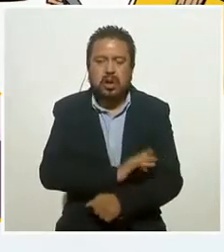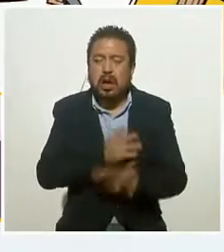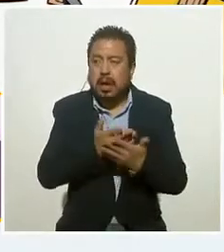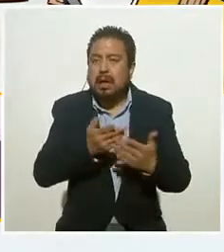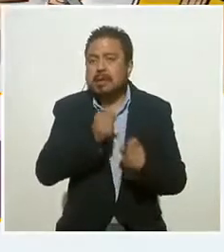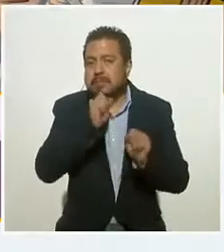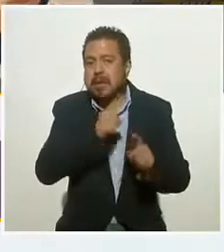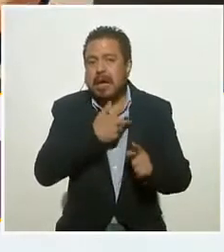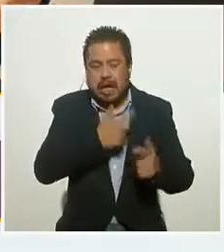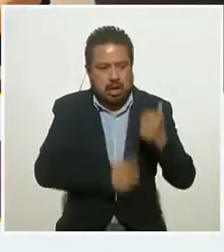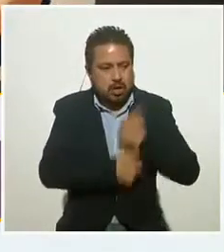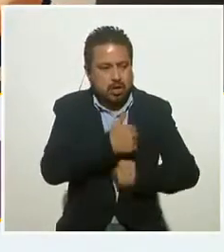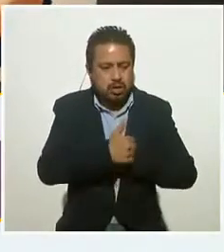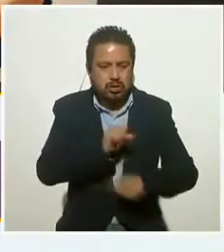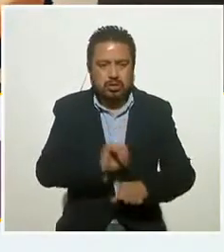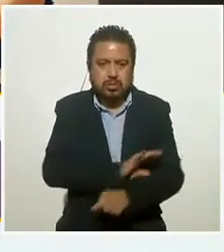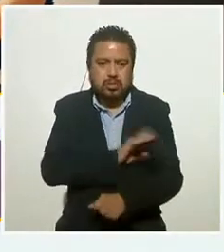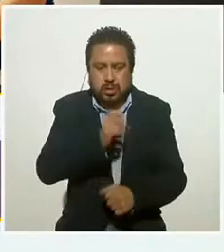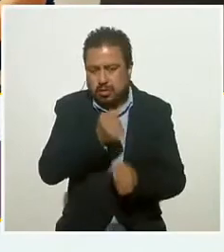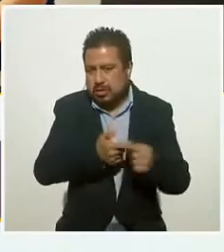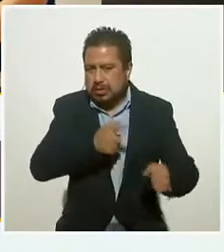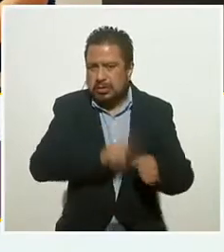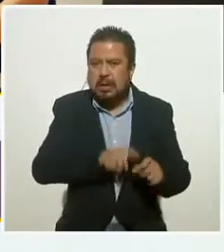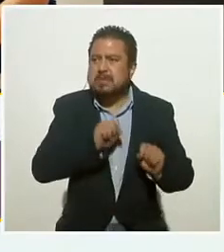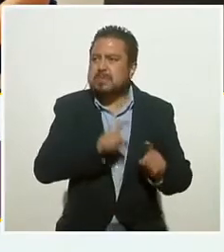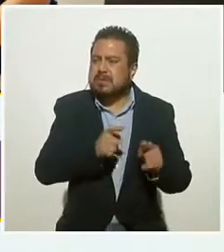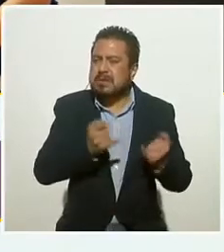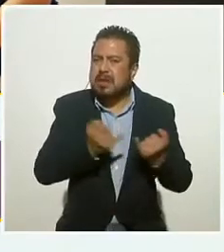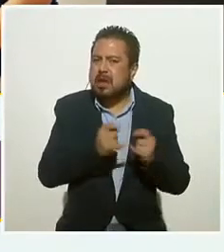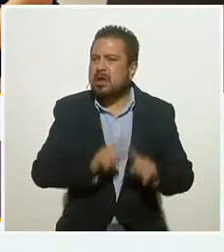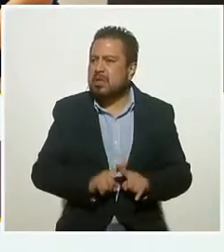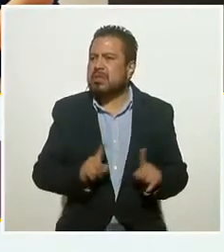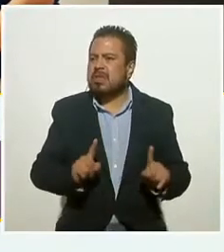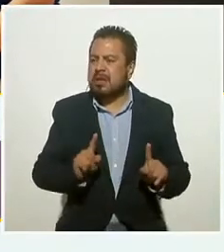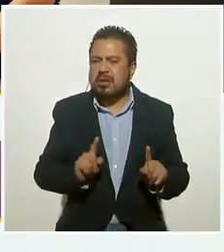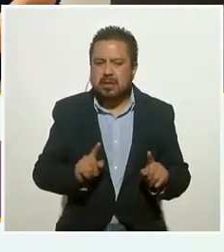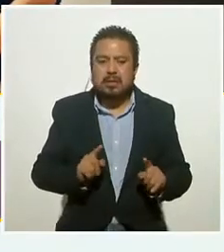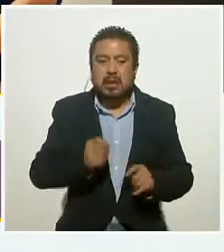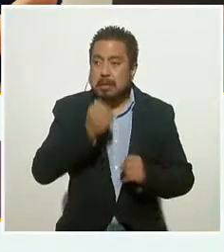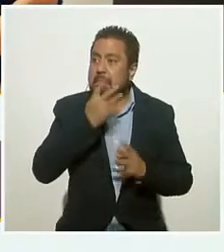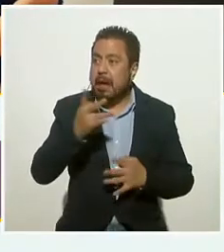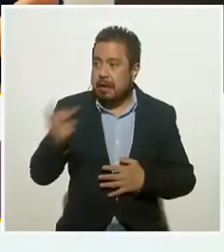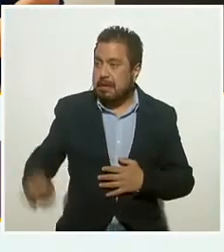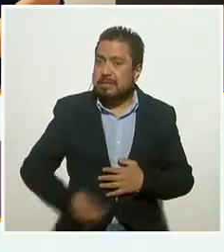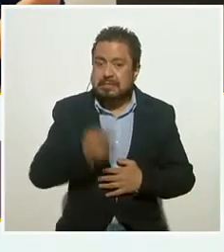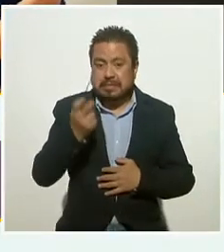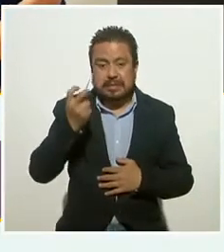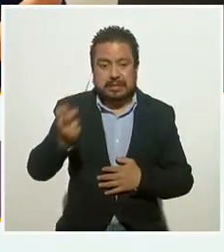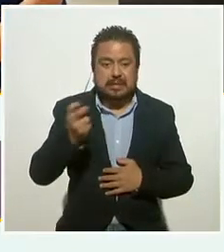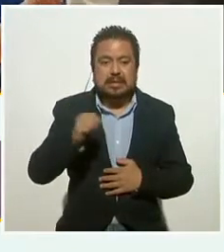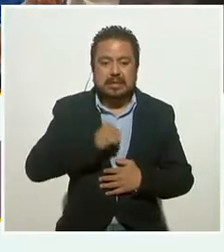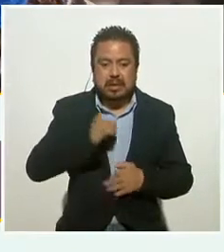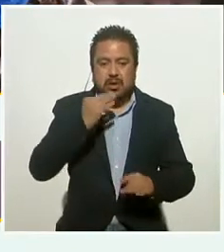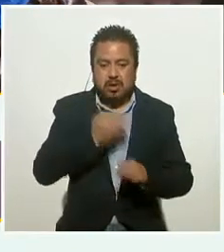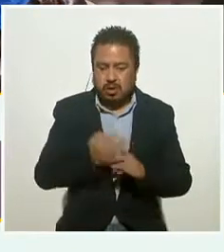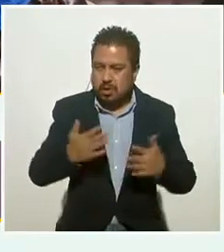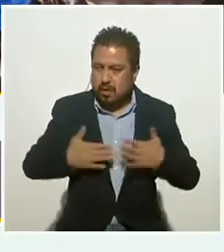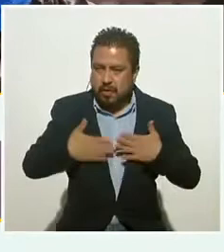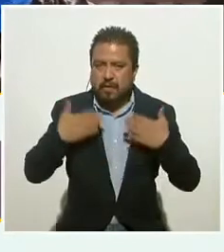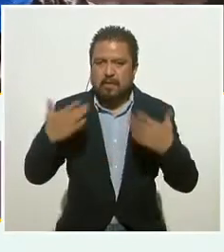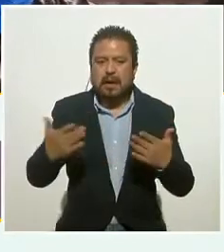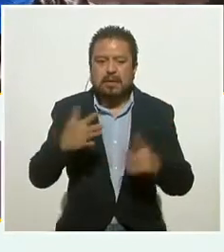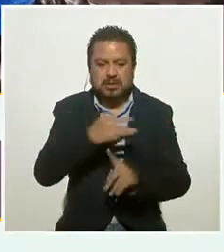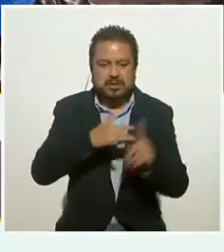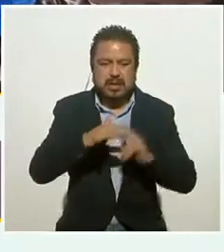hay competencias socioemocionales. ¿Es lo mismo o hay alguna diferencia? Esa es una excelente pregunta y de hecho te voy a confesar que, por ejemplo, en los